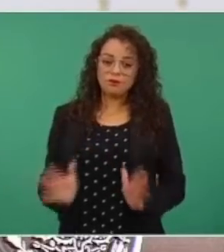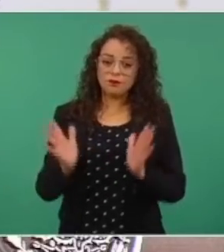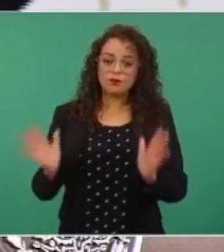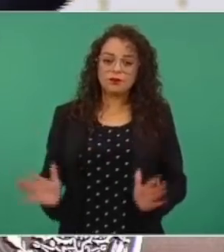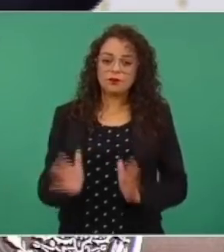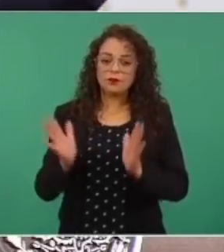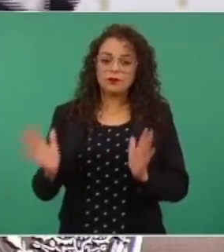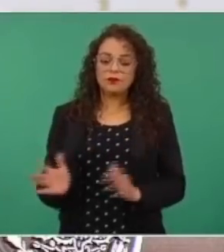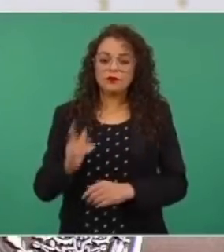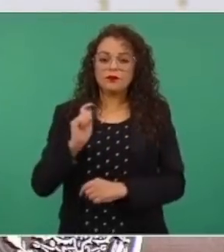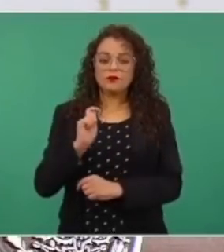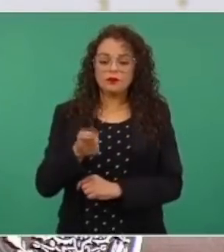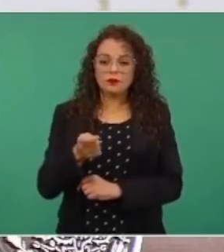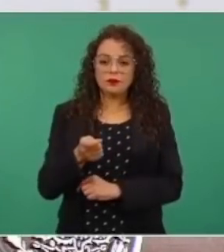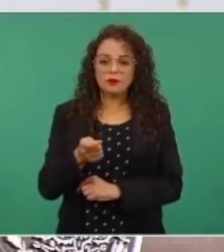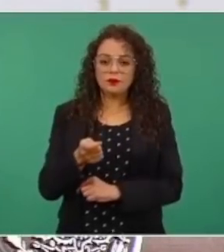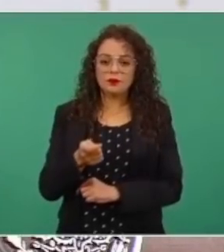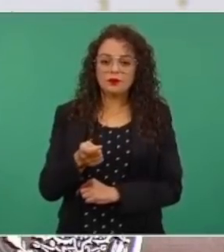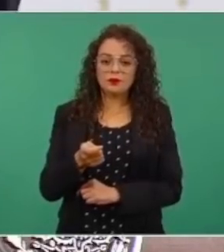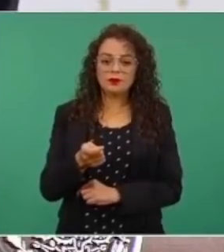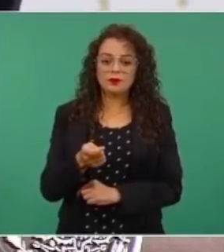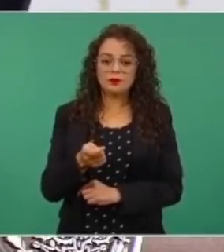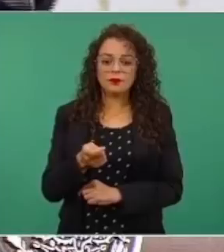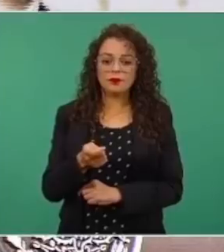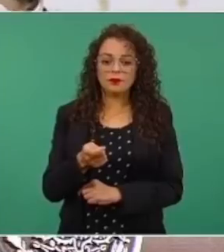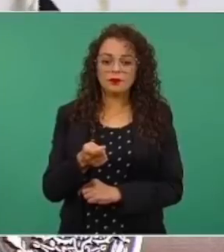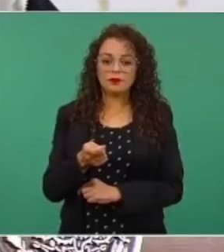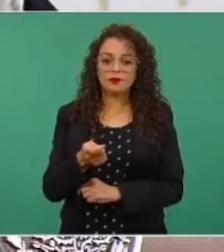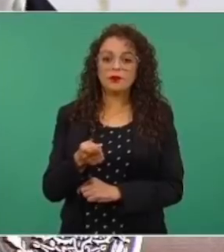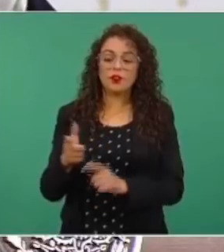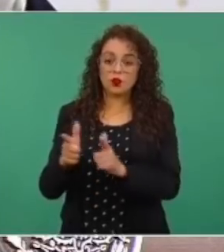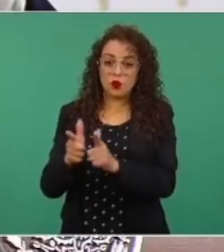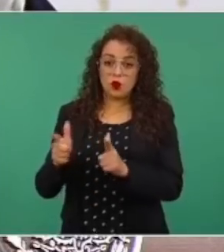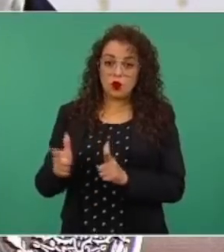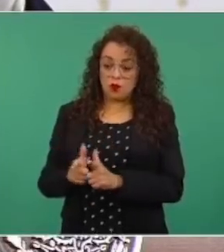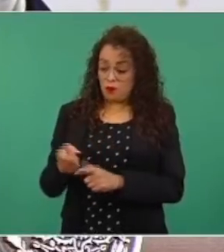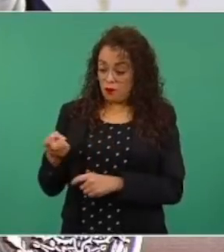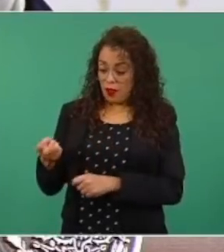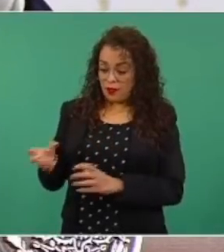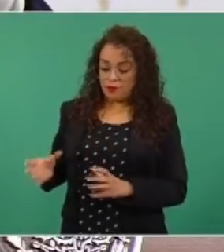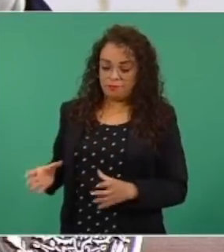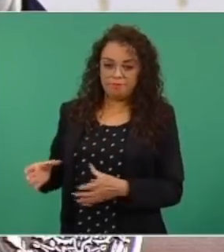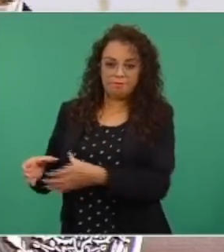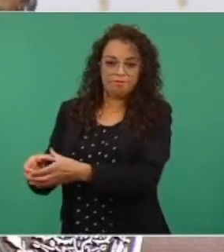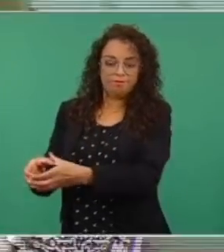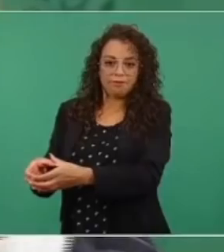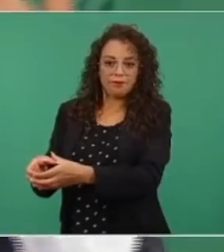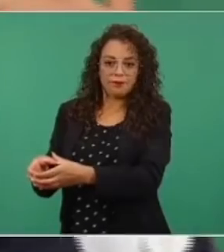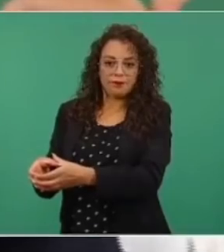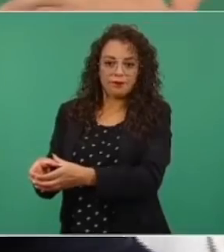de que se conformara este grupo compacto